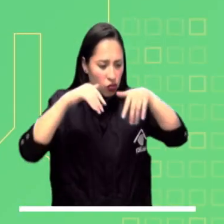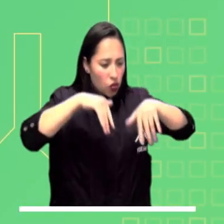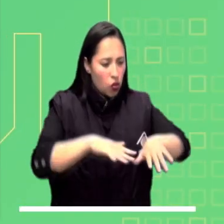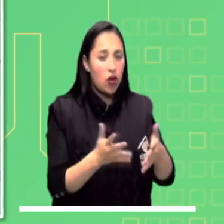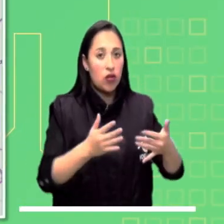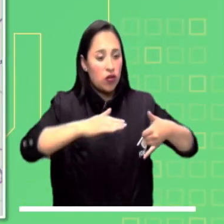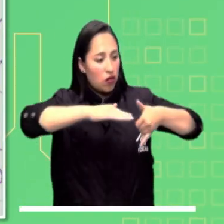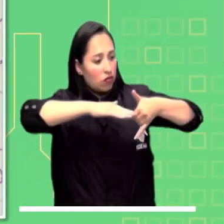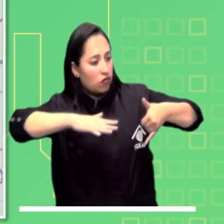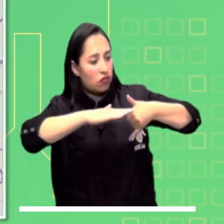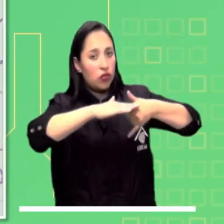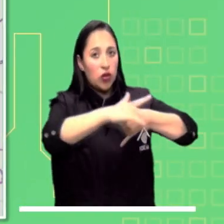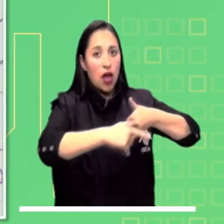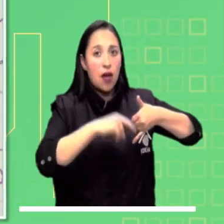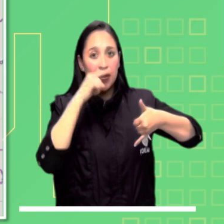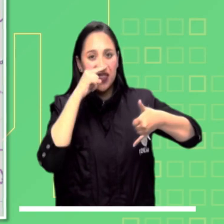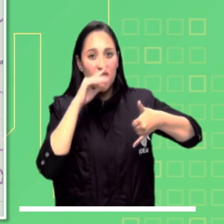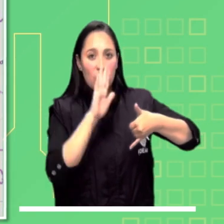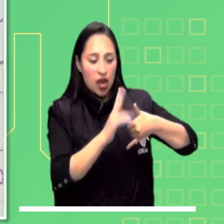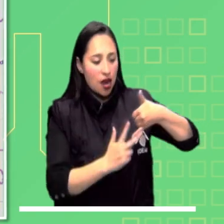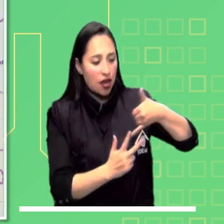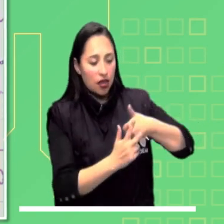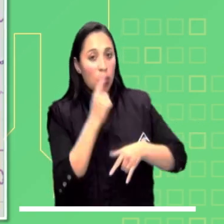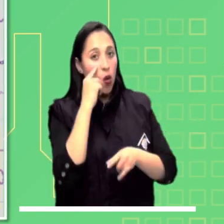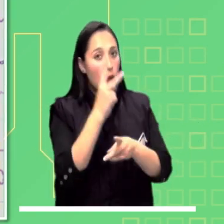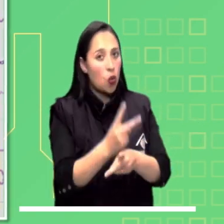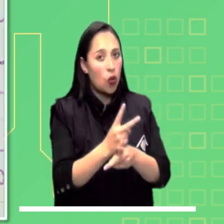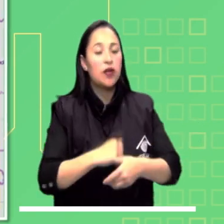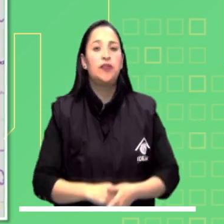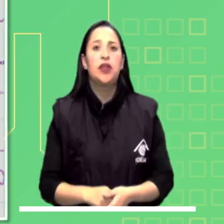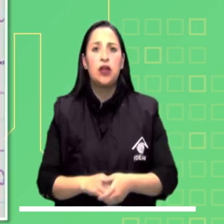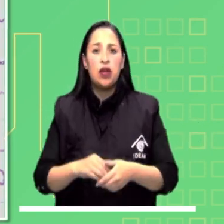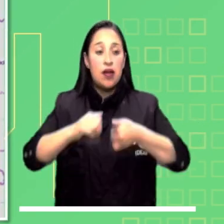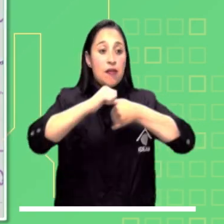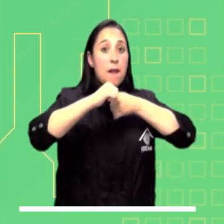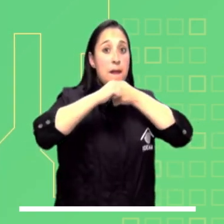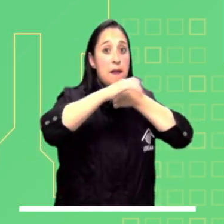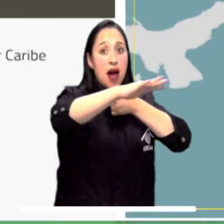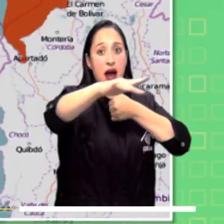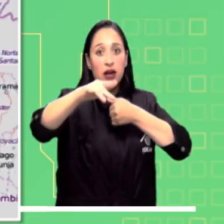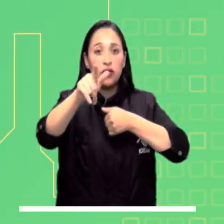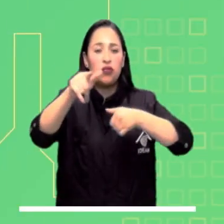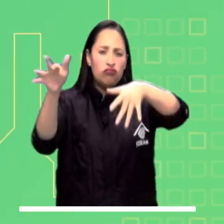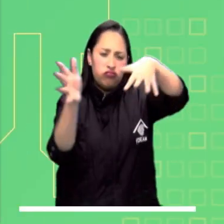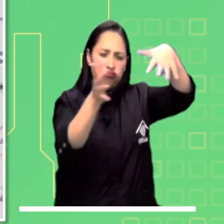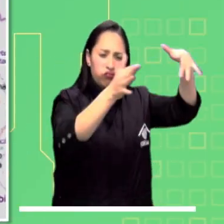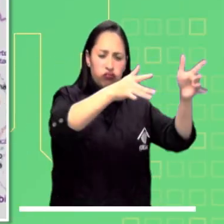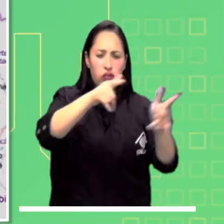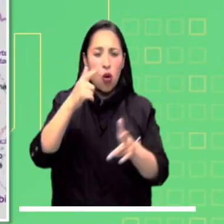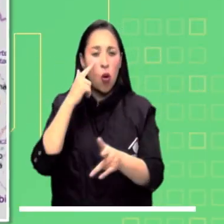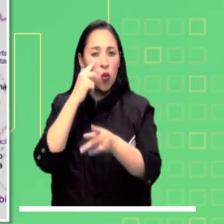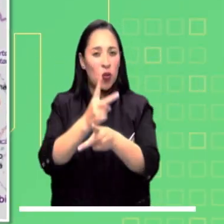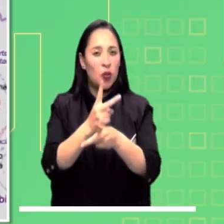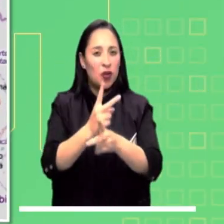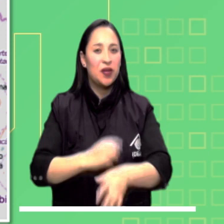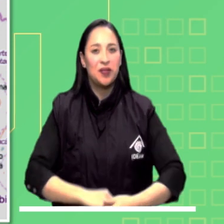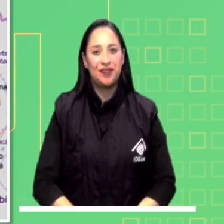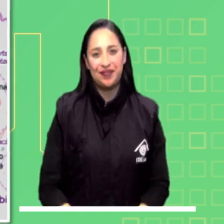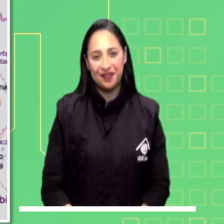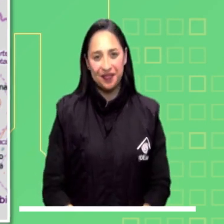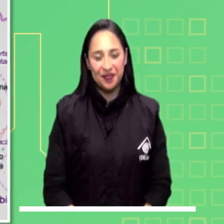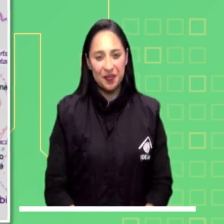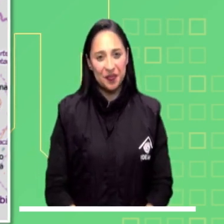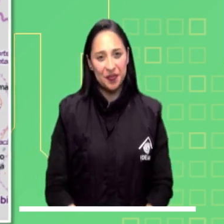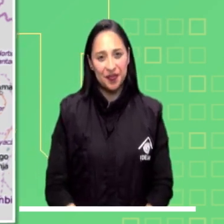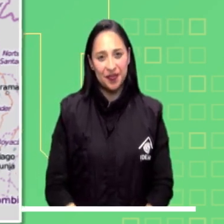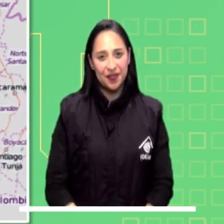Caribe. Atentos ante posibles deslizamientos de tierra en zonas inestables del Pacífico, la Amazonía y la región andina. Se recomienda precaución por fuertes